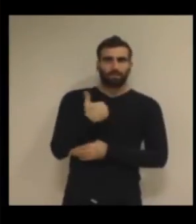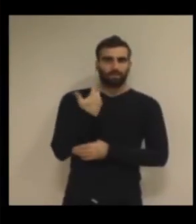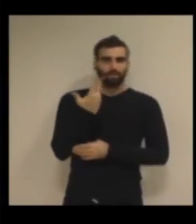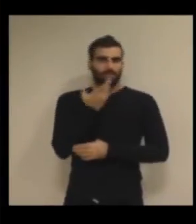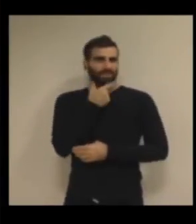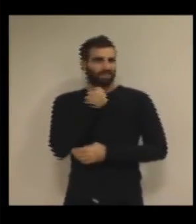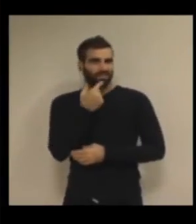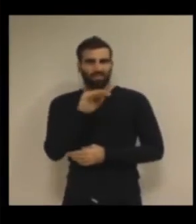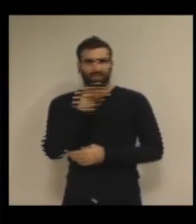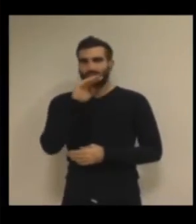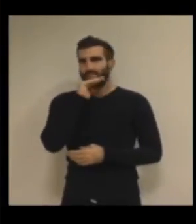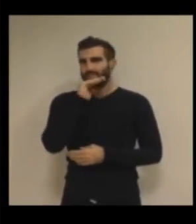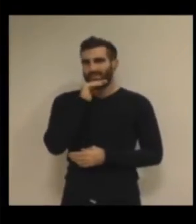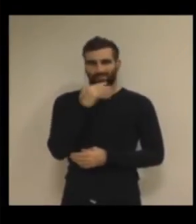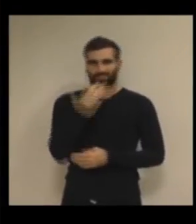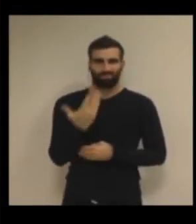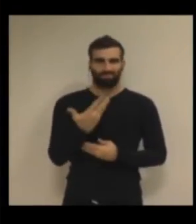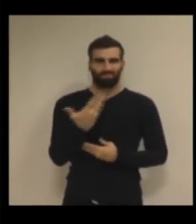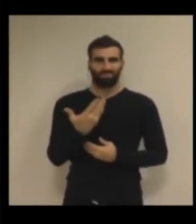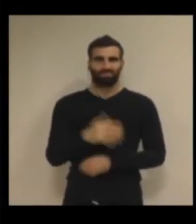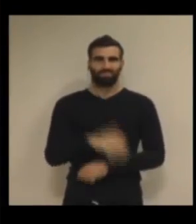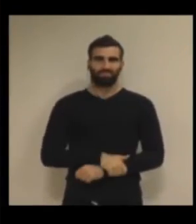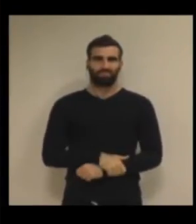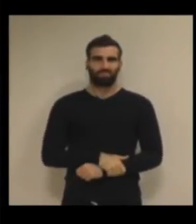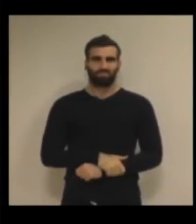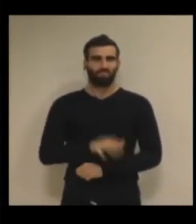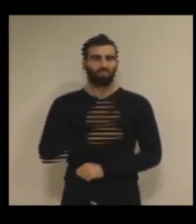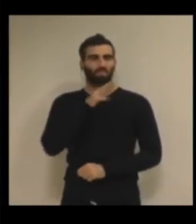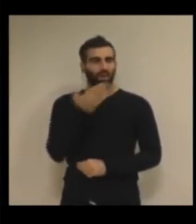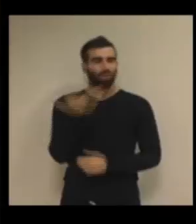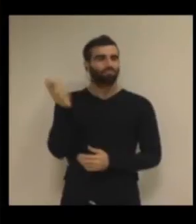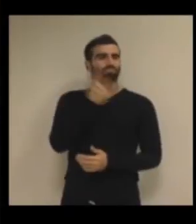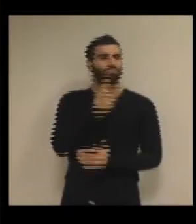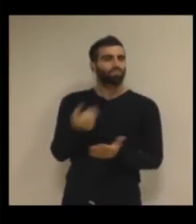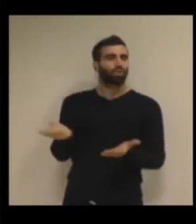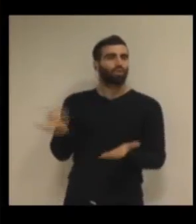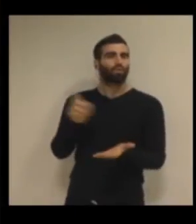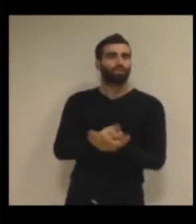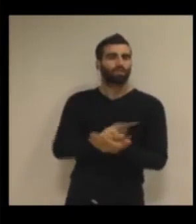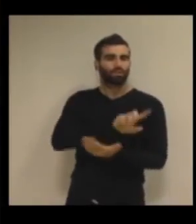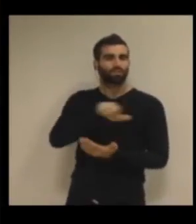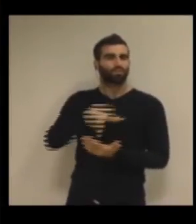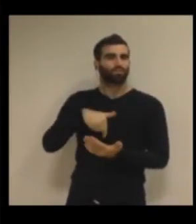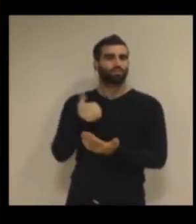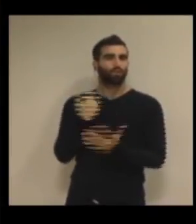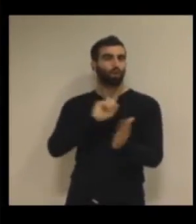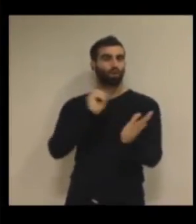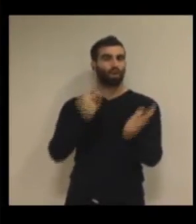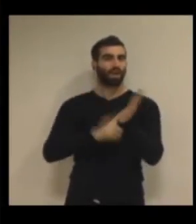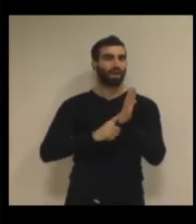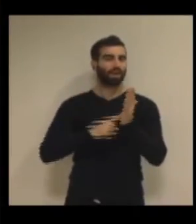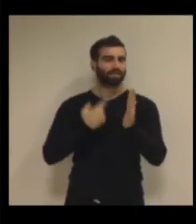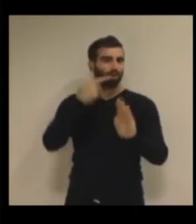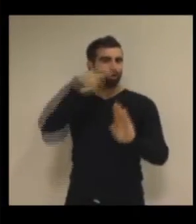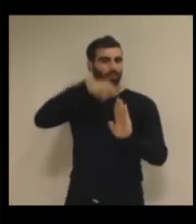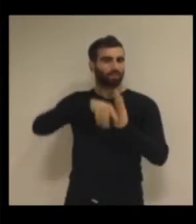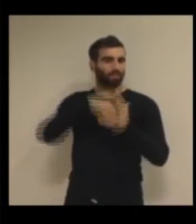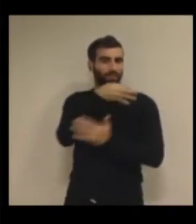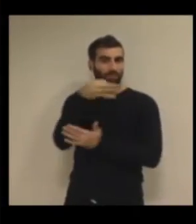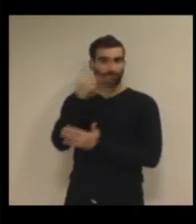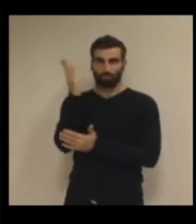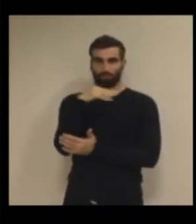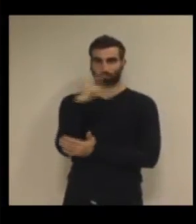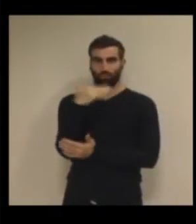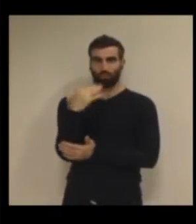¿no? Porque reiterando que no tenemos un marco normativo perfecto, ni mucho menos, sí